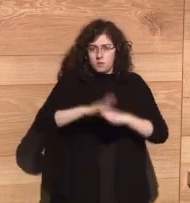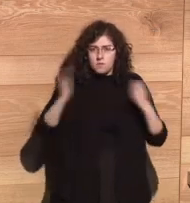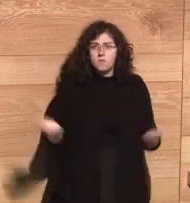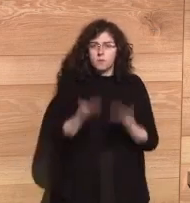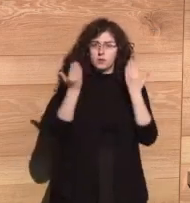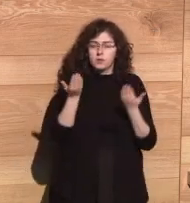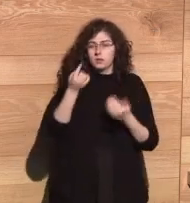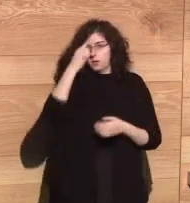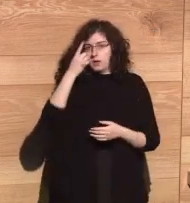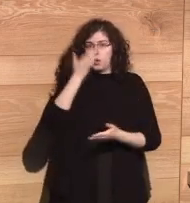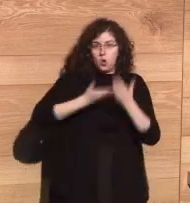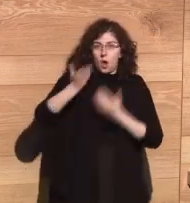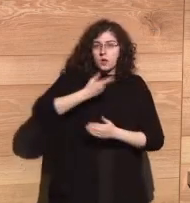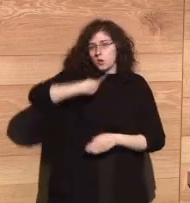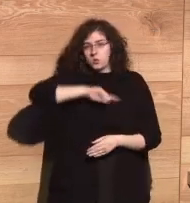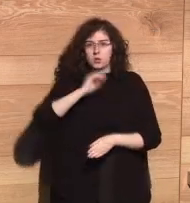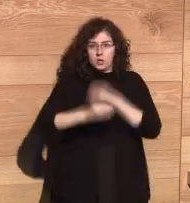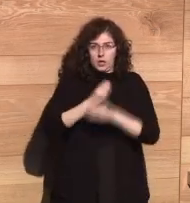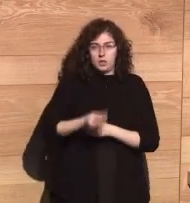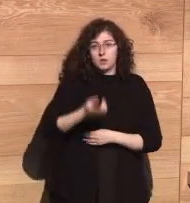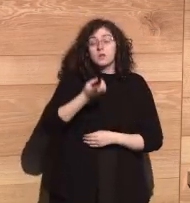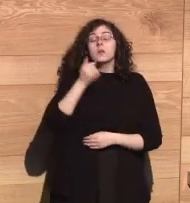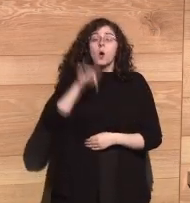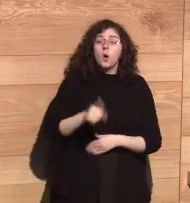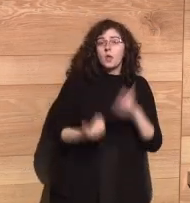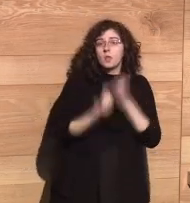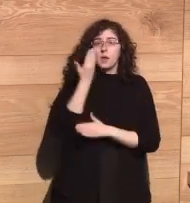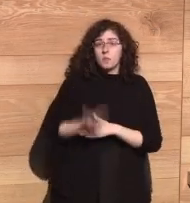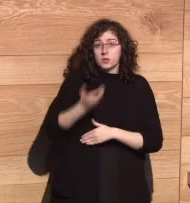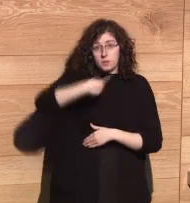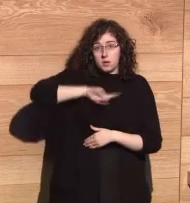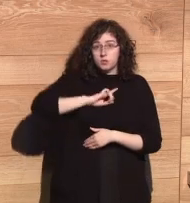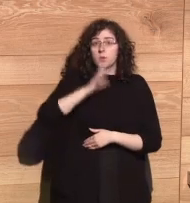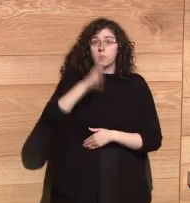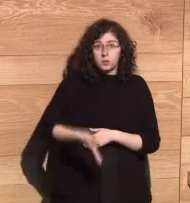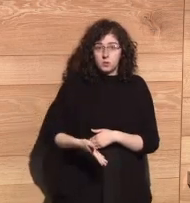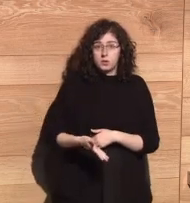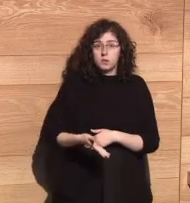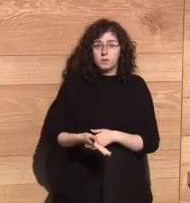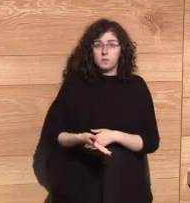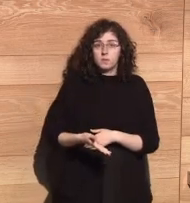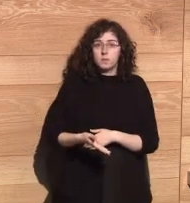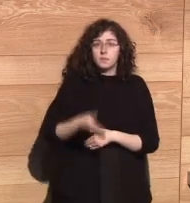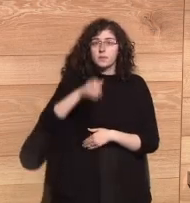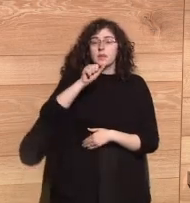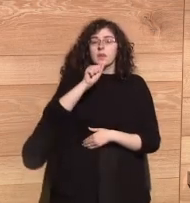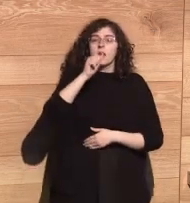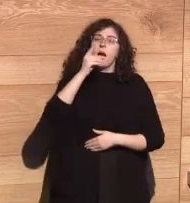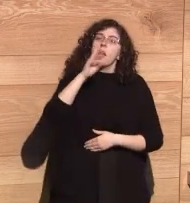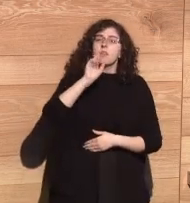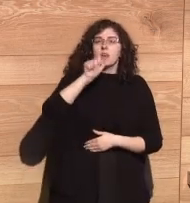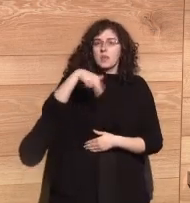nuestros colaboradores, ¿no? Hoy es un día importante para nosotros porque tenemos a Adriana Zebrauskas,